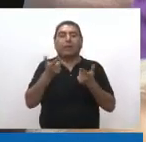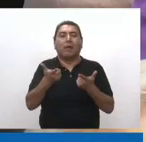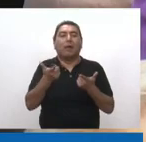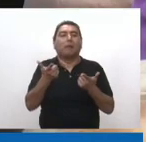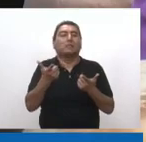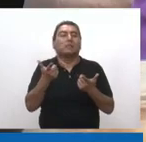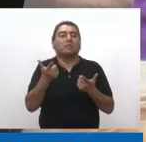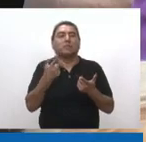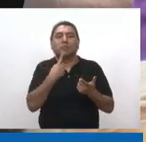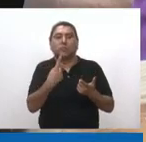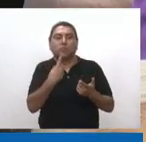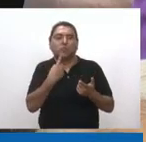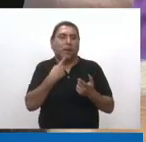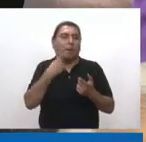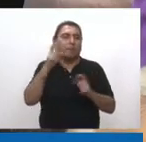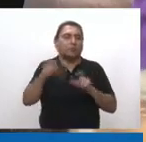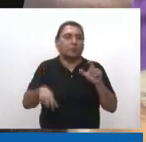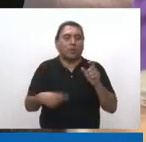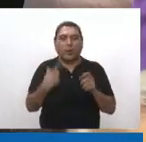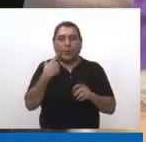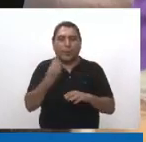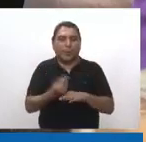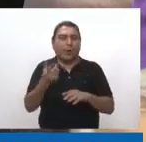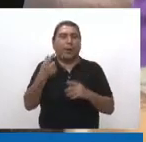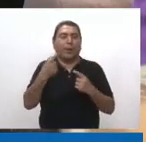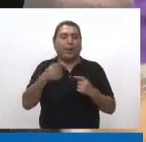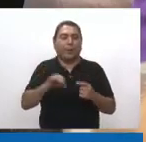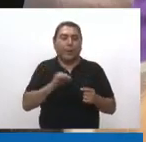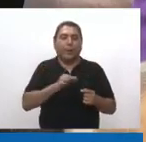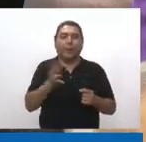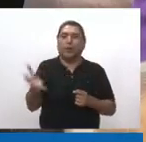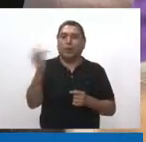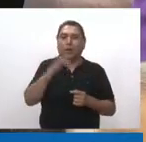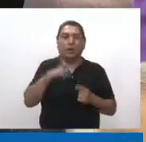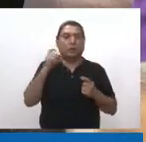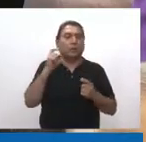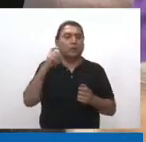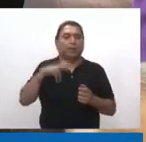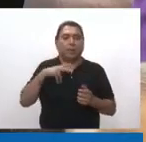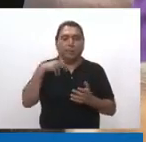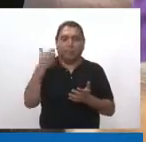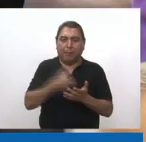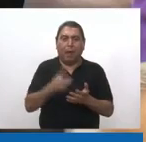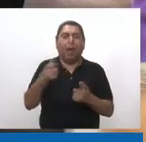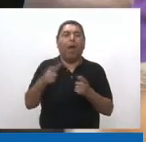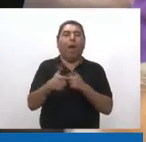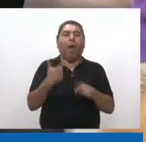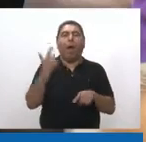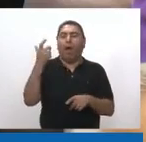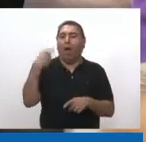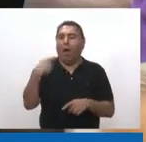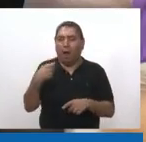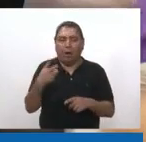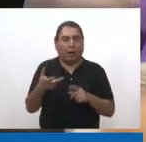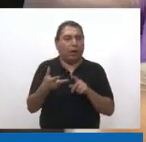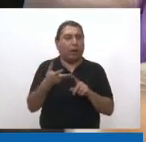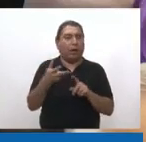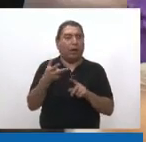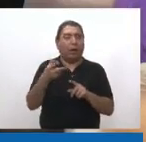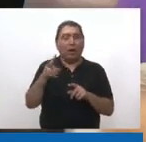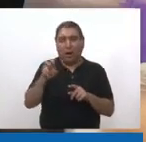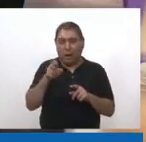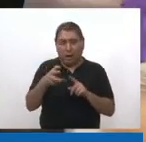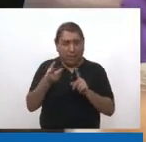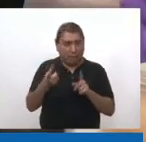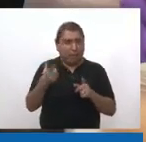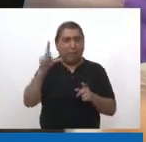ciudadanos argentinos en su vida cotidiana, en su prepaga, en indemnizaciones, alquileres, tarjetas de crédito.